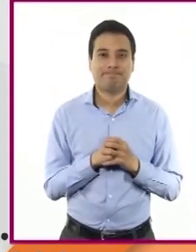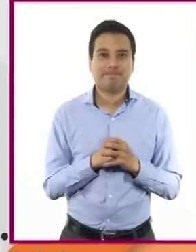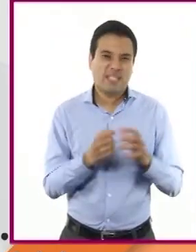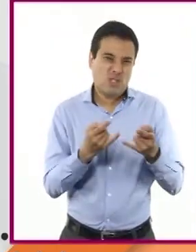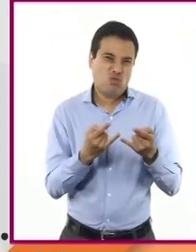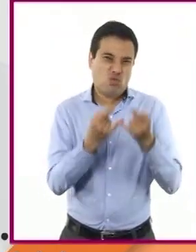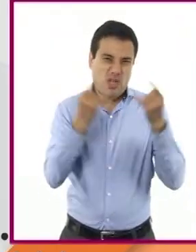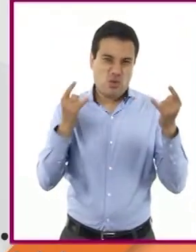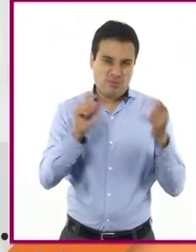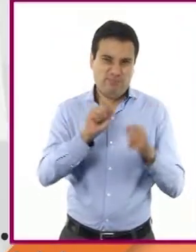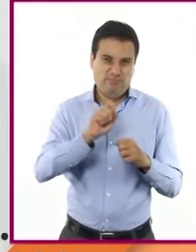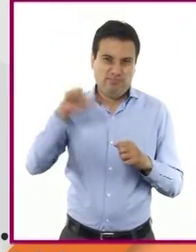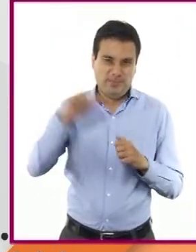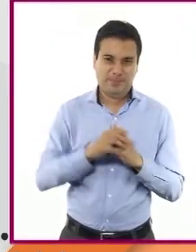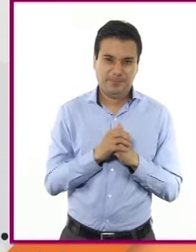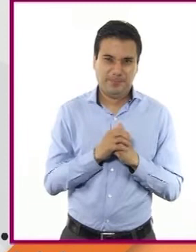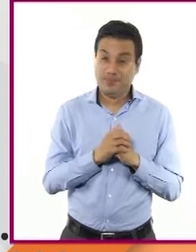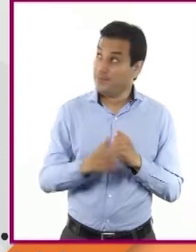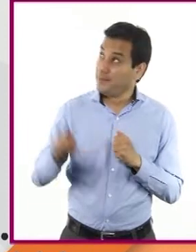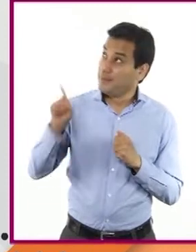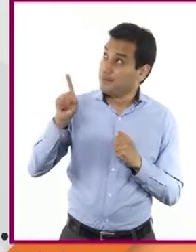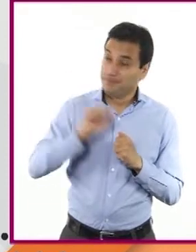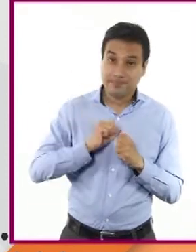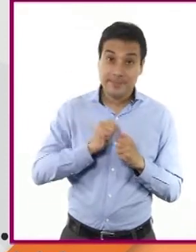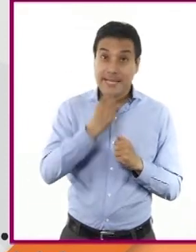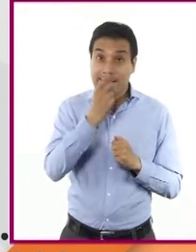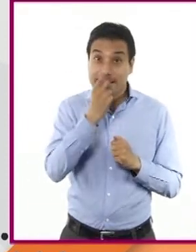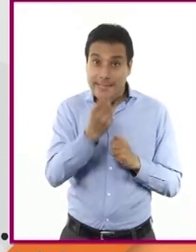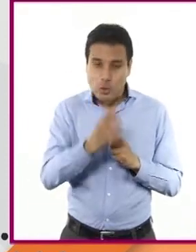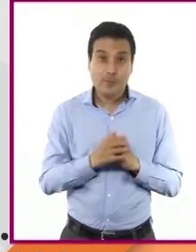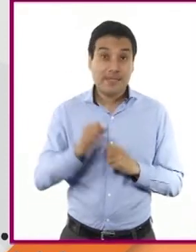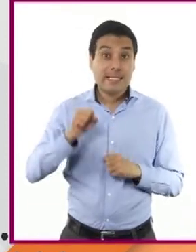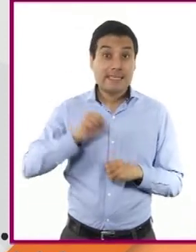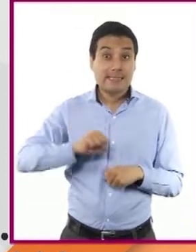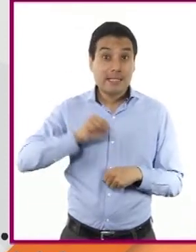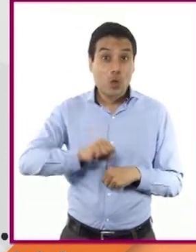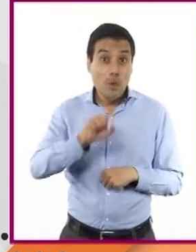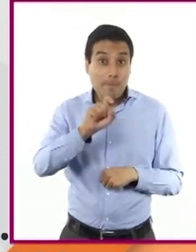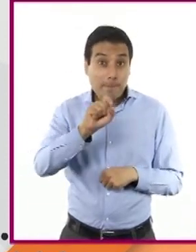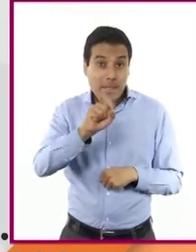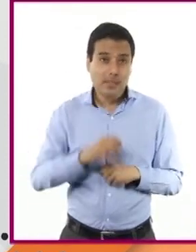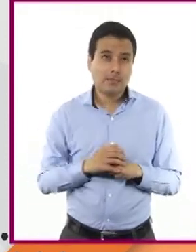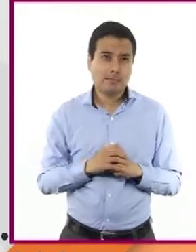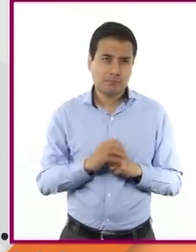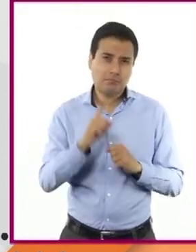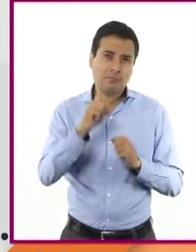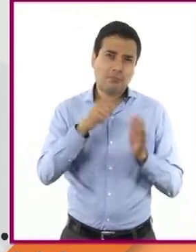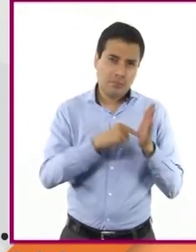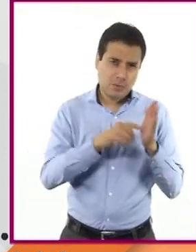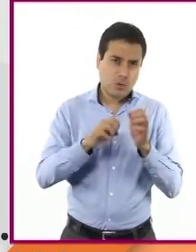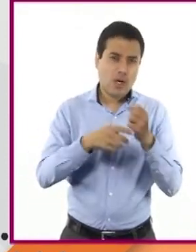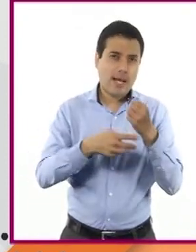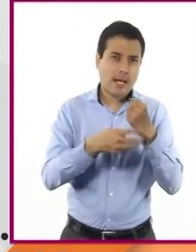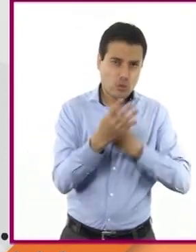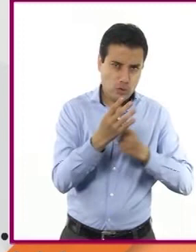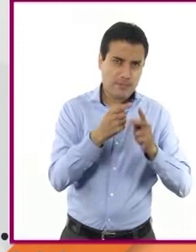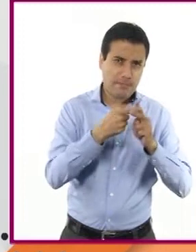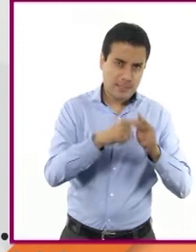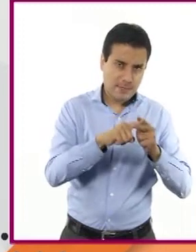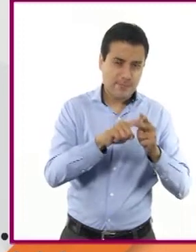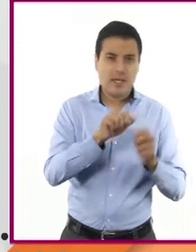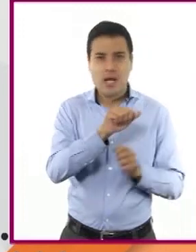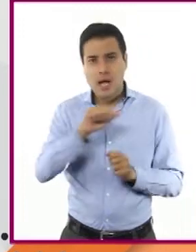historiador Eric Hobsbawm describió el siglo XX como un siglo corto, que iba de 1914 a